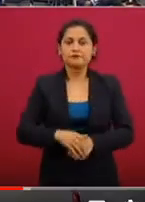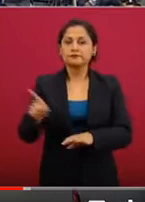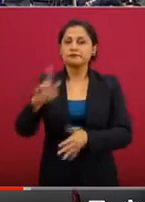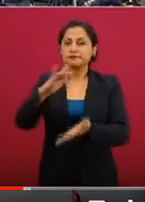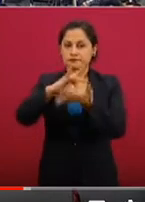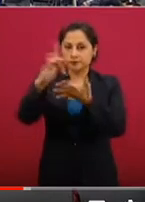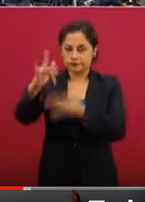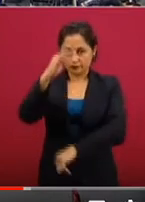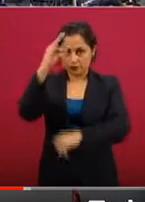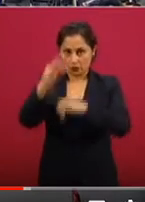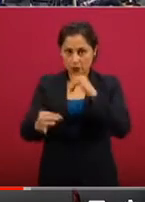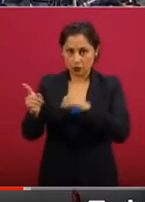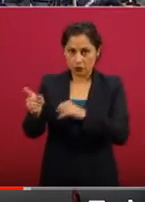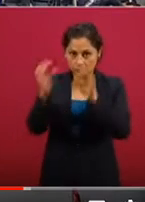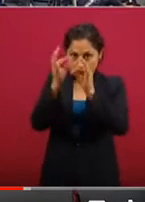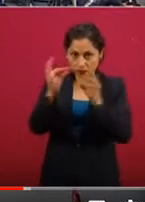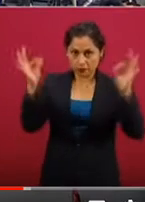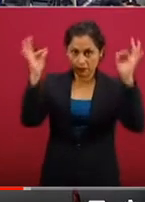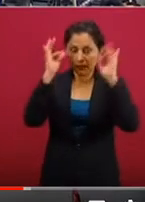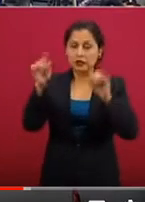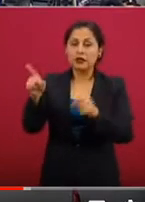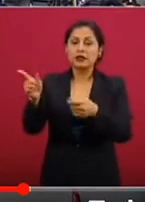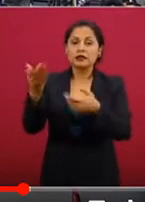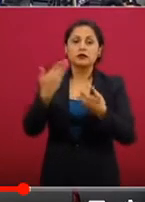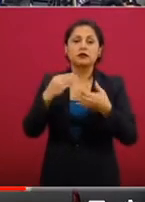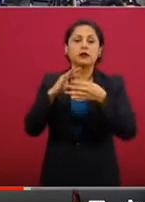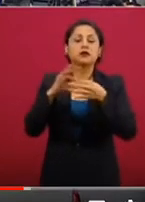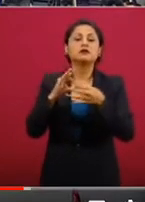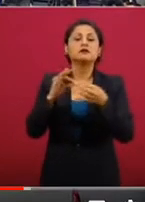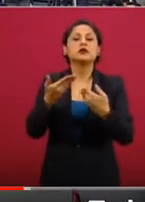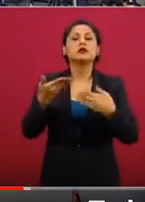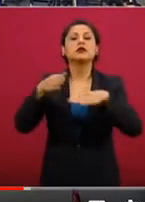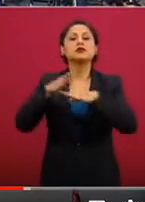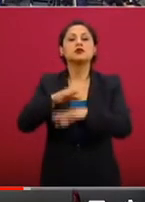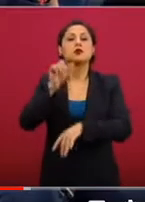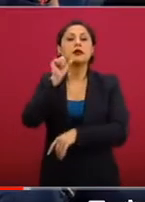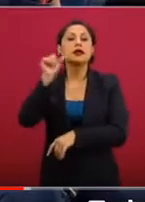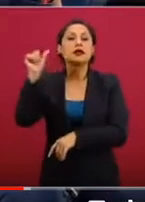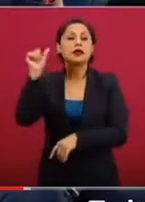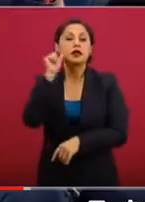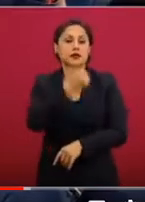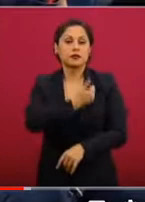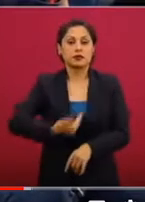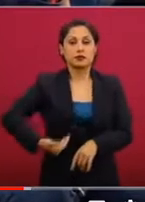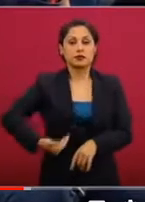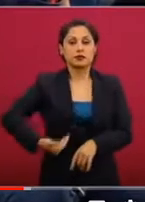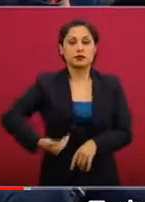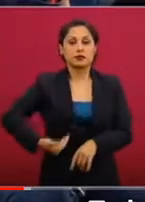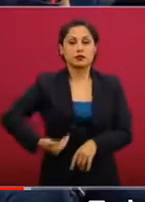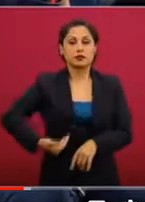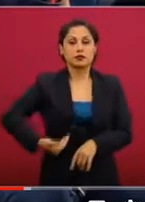pudiese comentar este anuncio también de ayer de Donald Trump de alargar